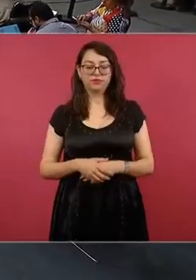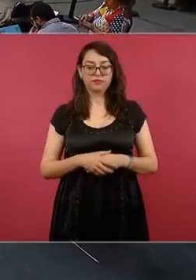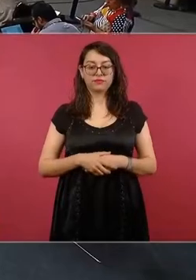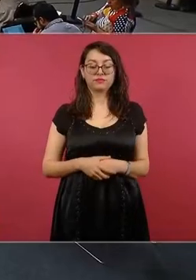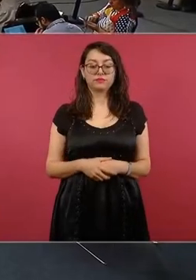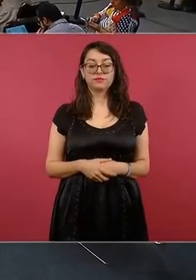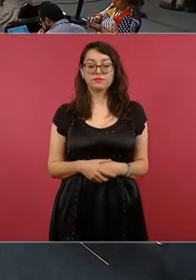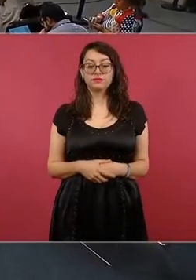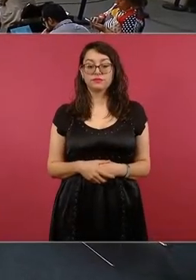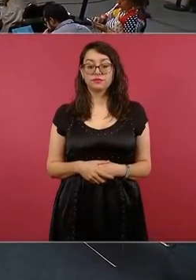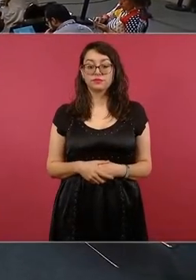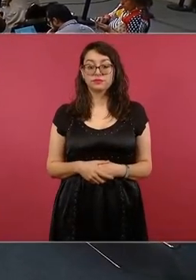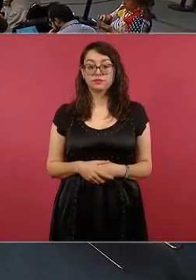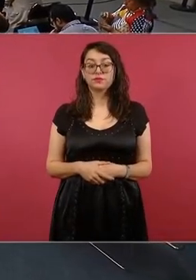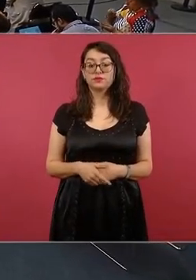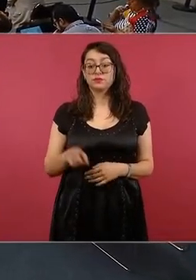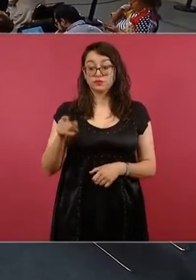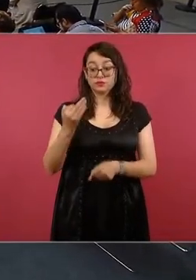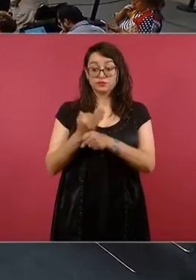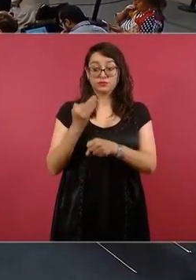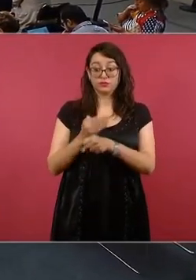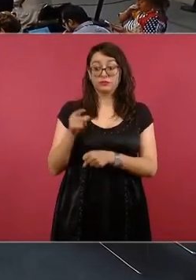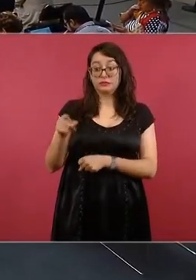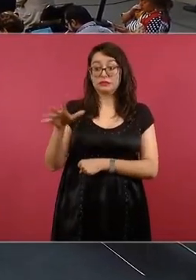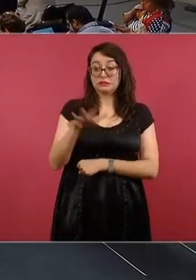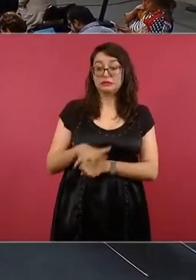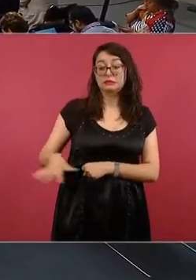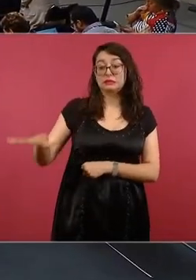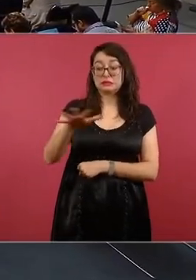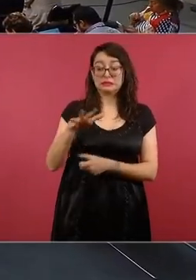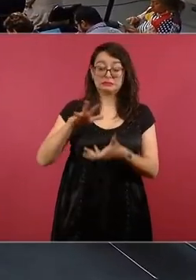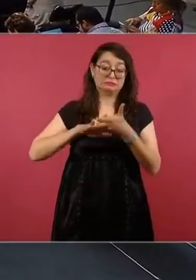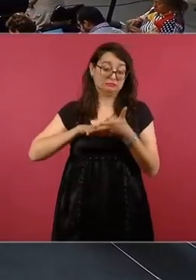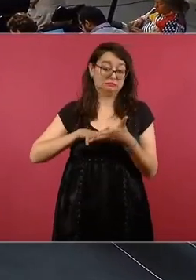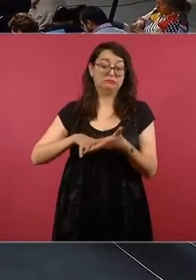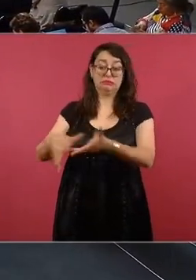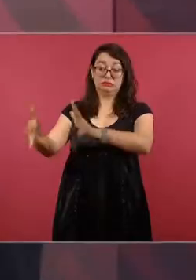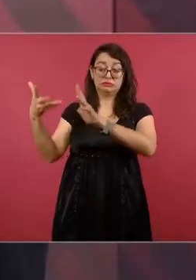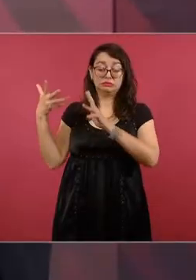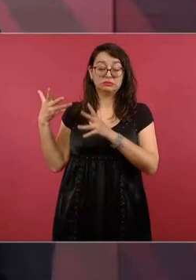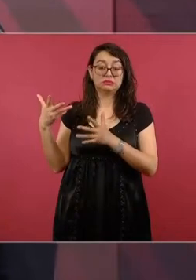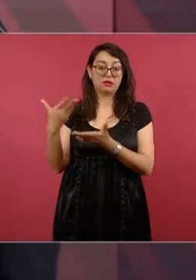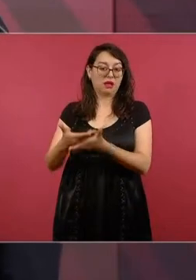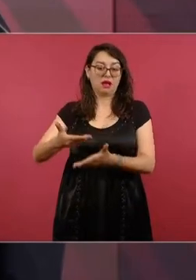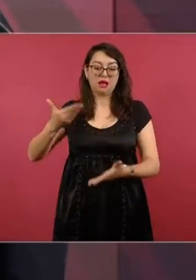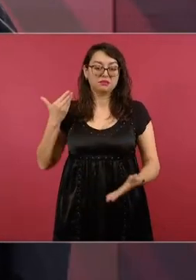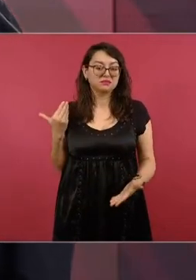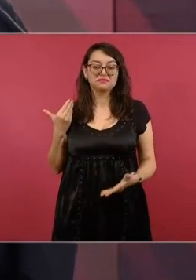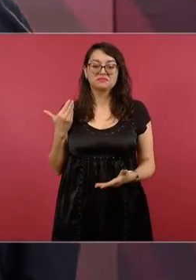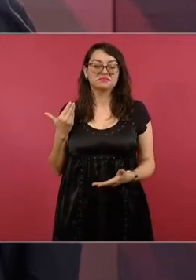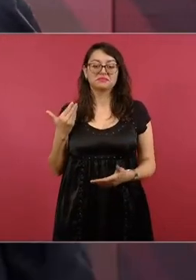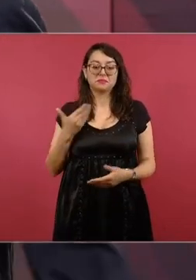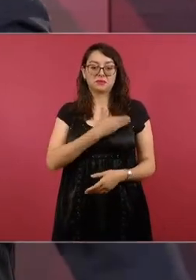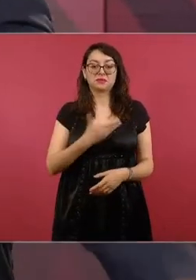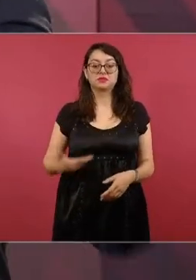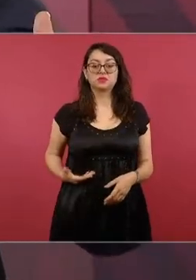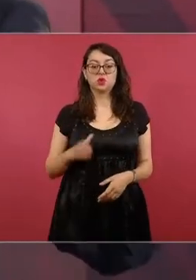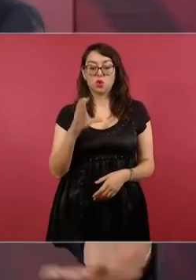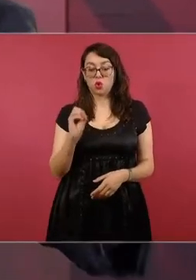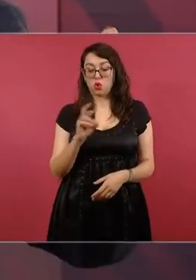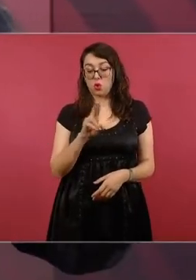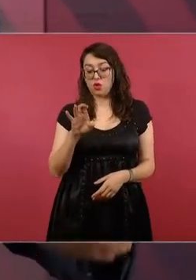con Correa. O sea, ya que estamos hablando, pues de una vez, presidente, esto